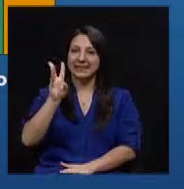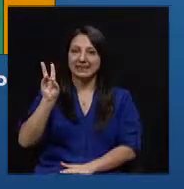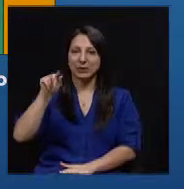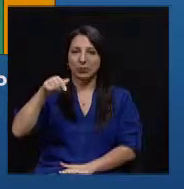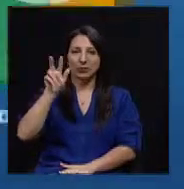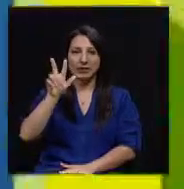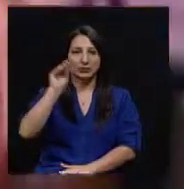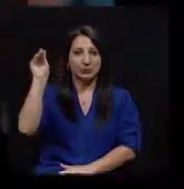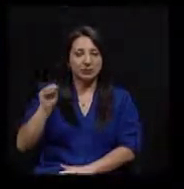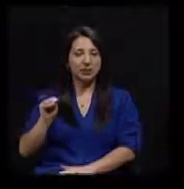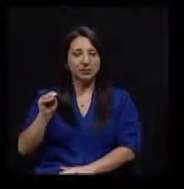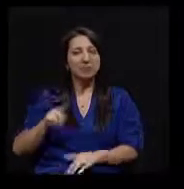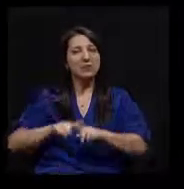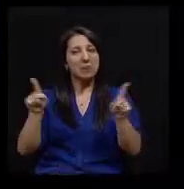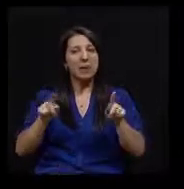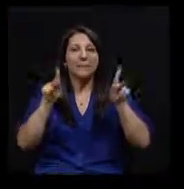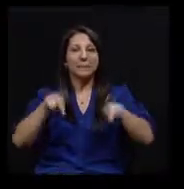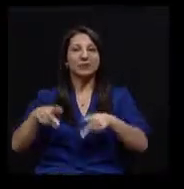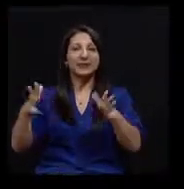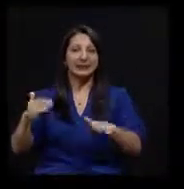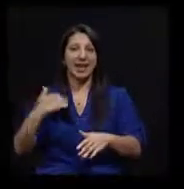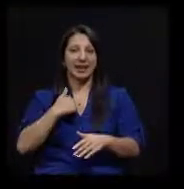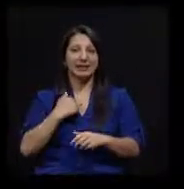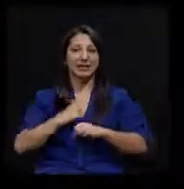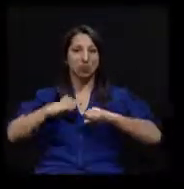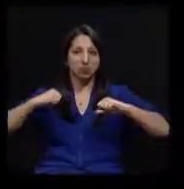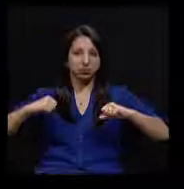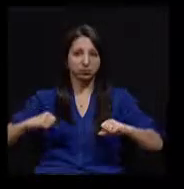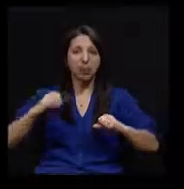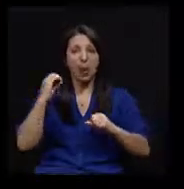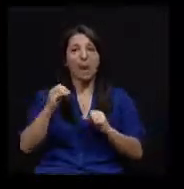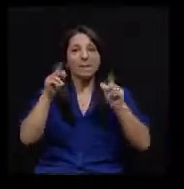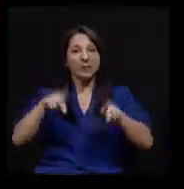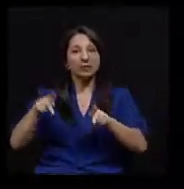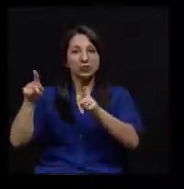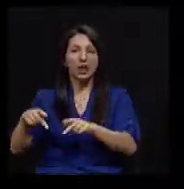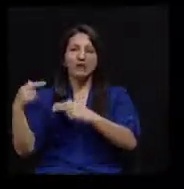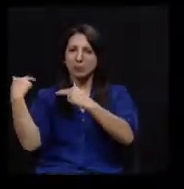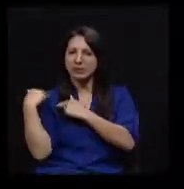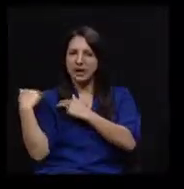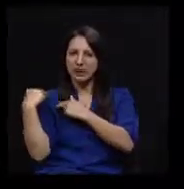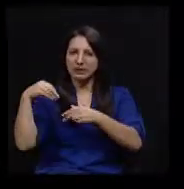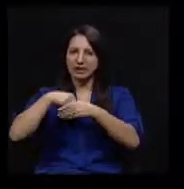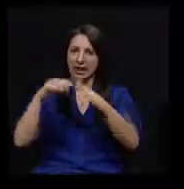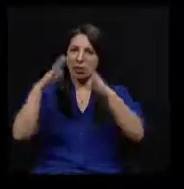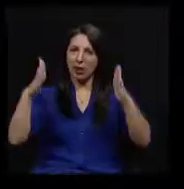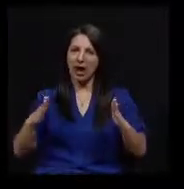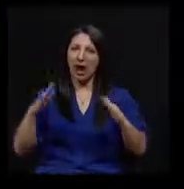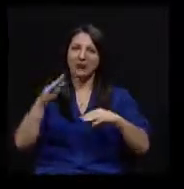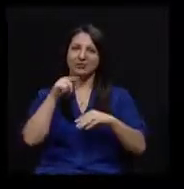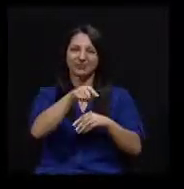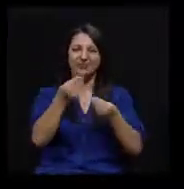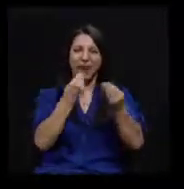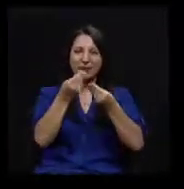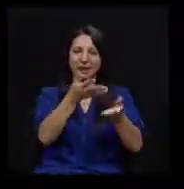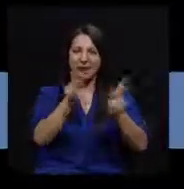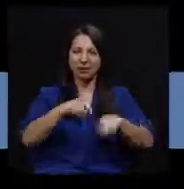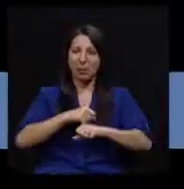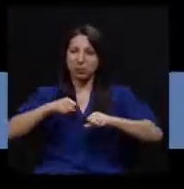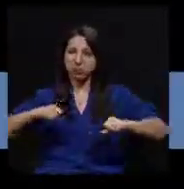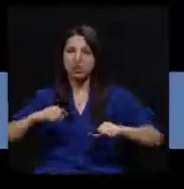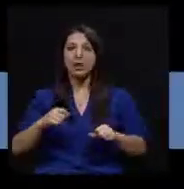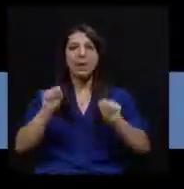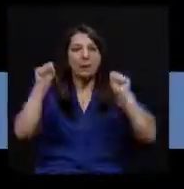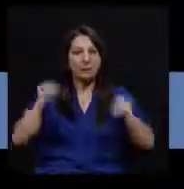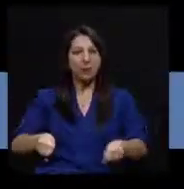77,3%. Sin embargo, las personas que ya padecen de obesidad o las personas responsables en el hogar de personas con obesidad tienen en sus